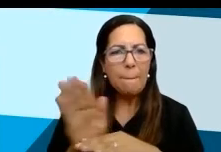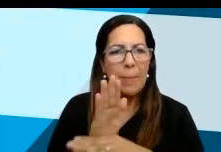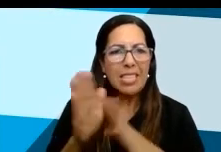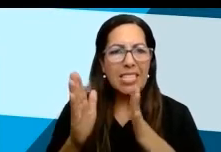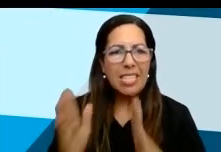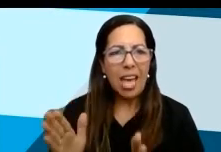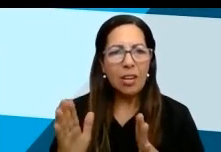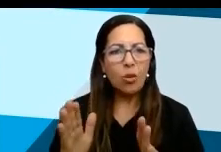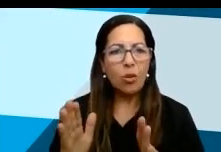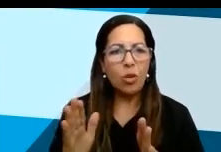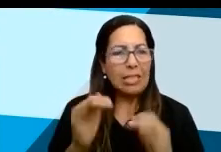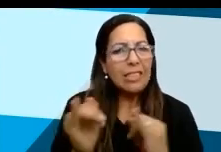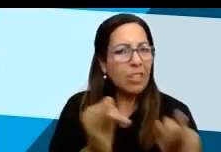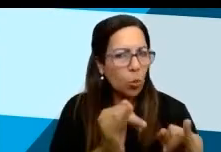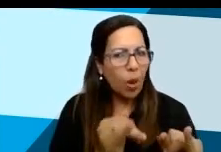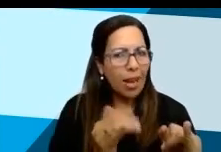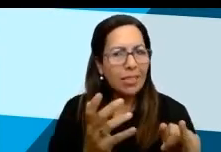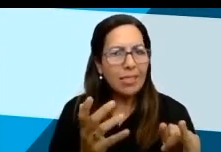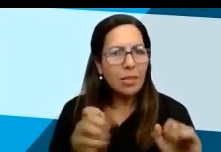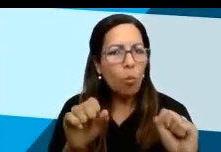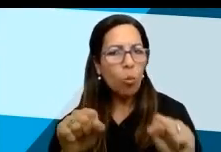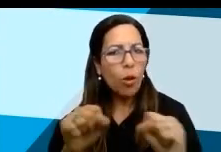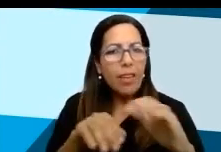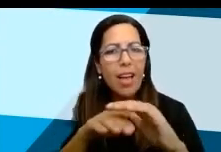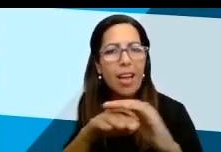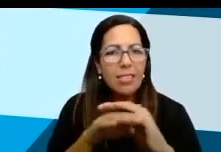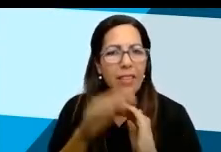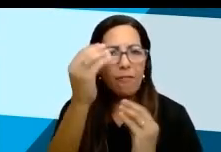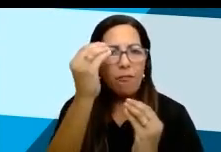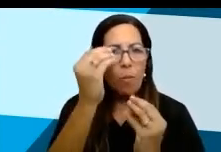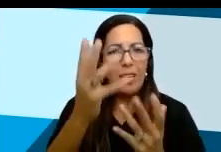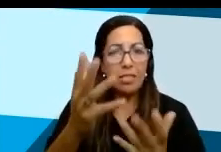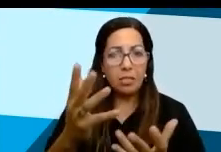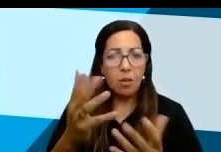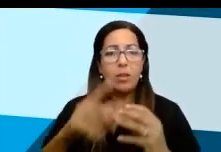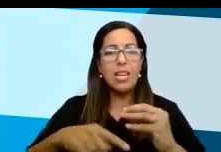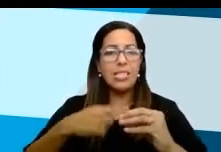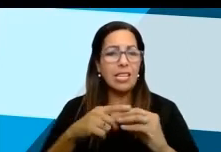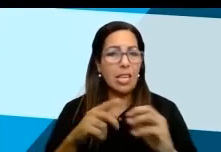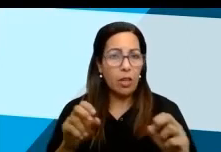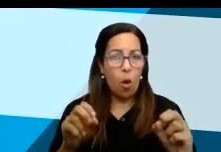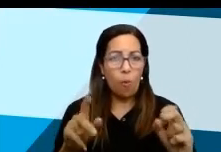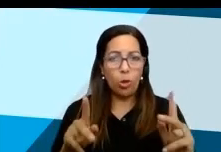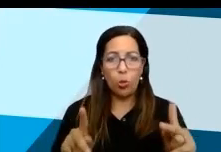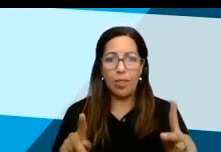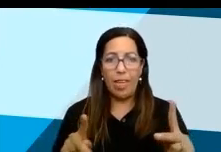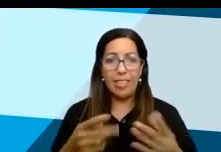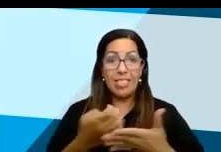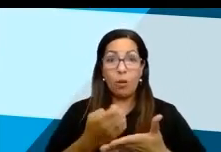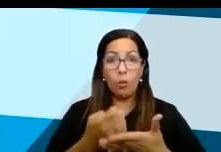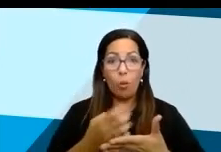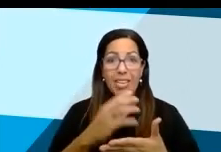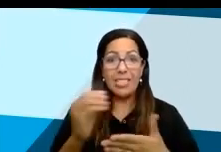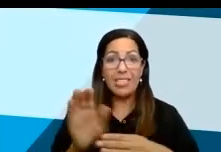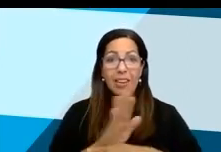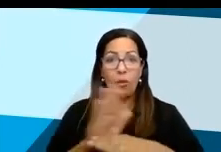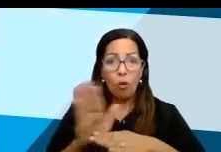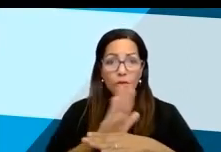en general pues pueden acceder a información sobre oportunidades económicas y de negocios bajo el